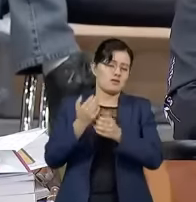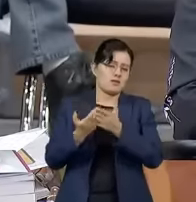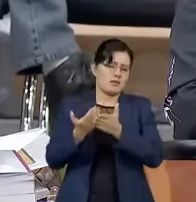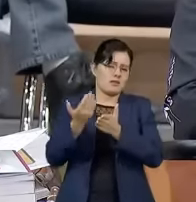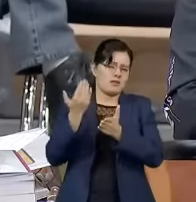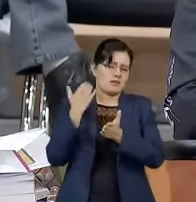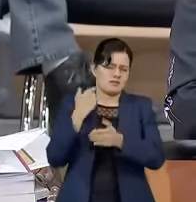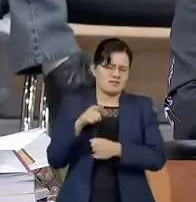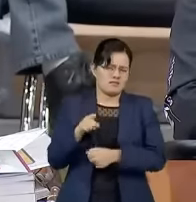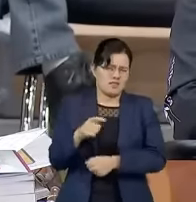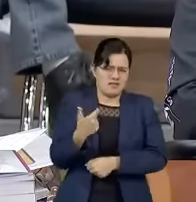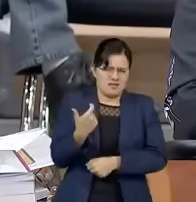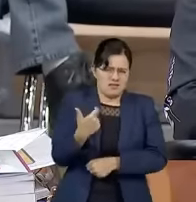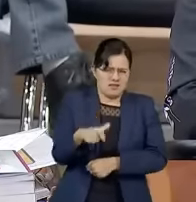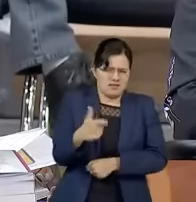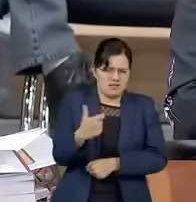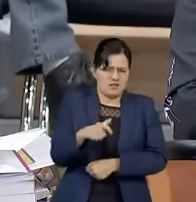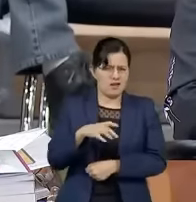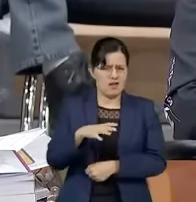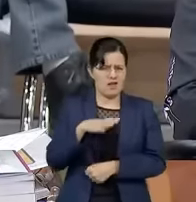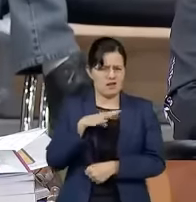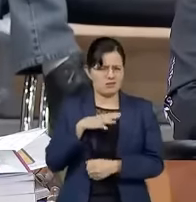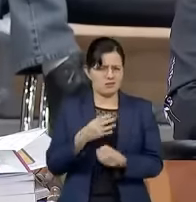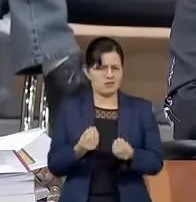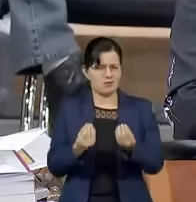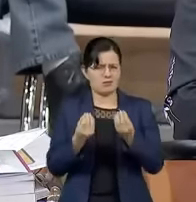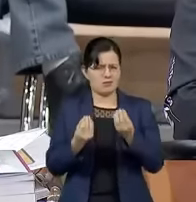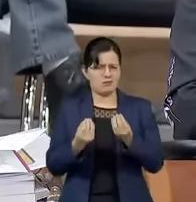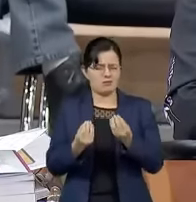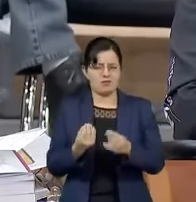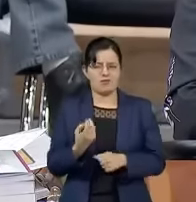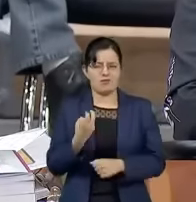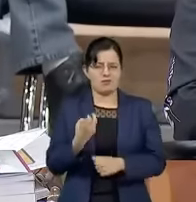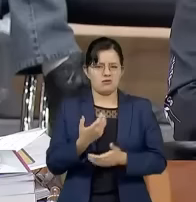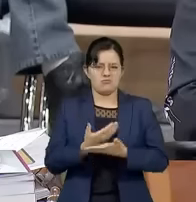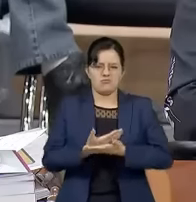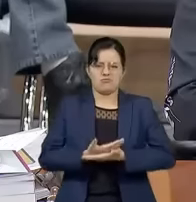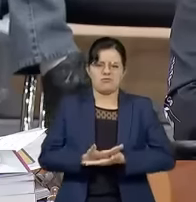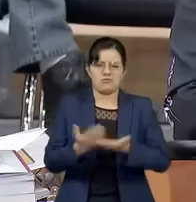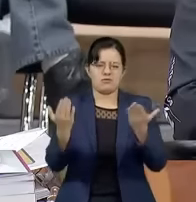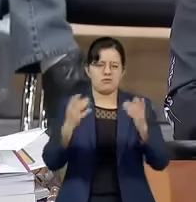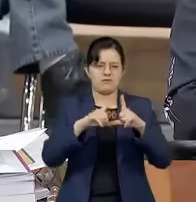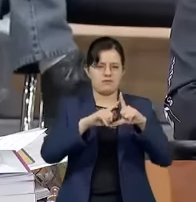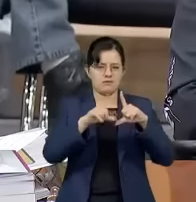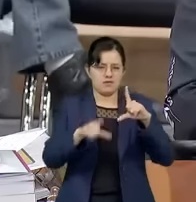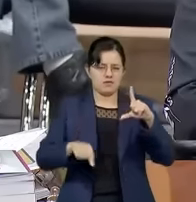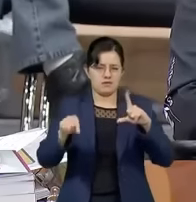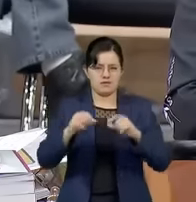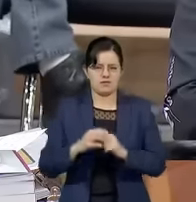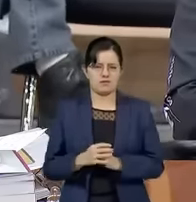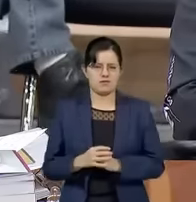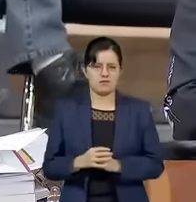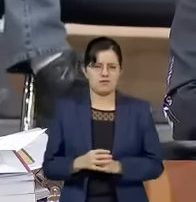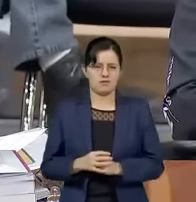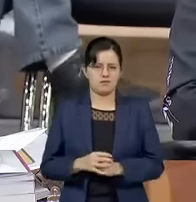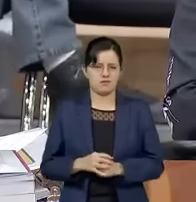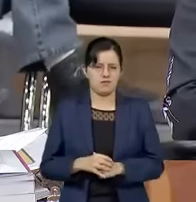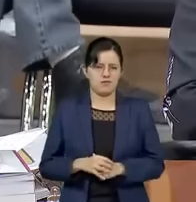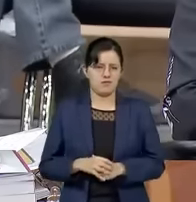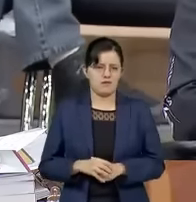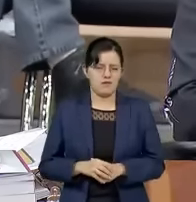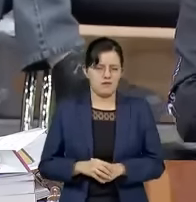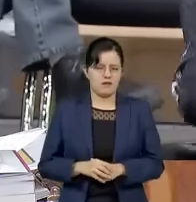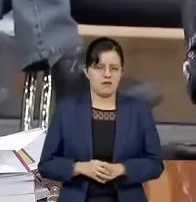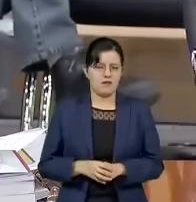importante de dinero y de recursos que se desplegaron por todo el país no en balde no es